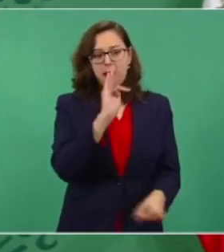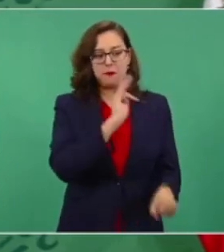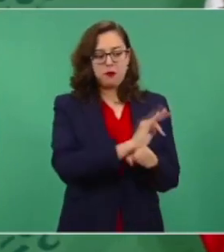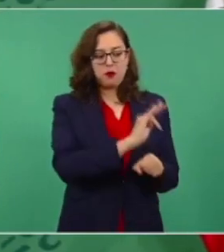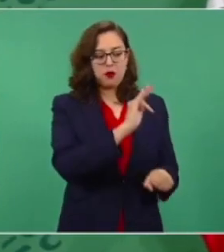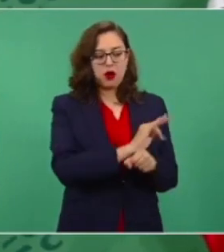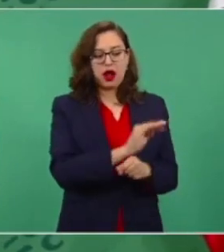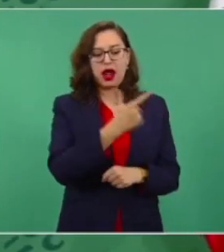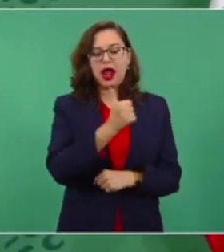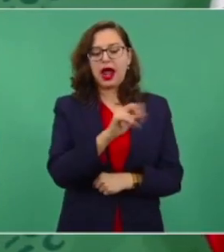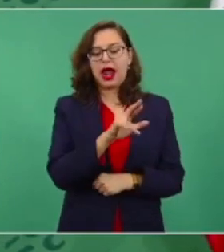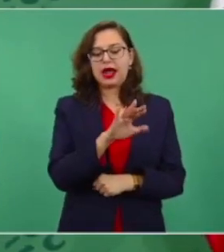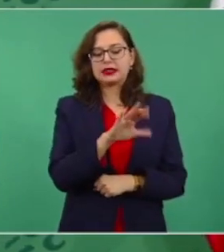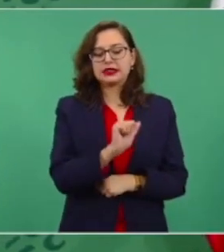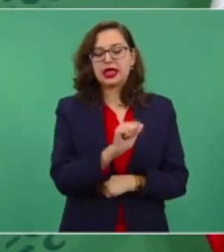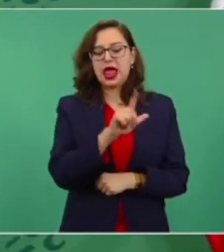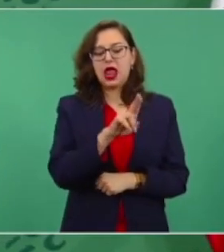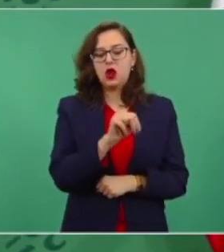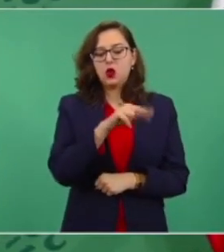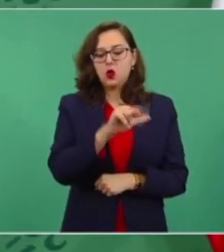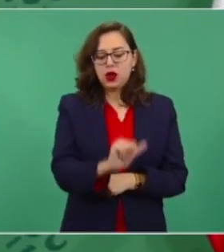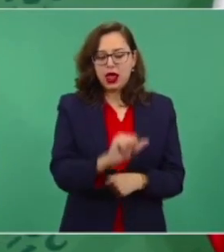protegen a García Luna y a